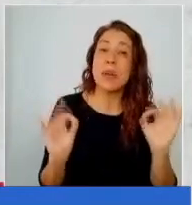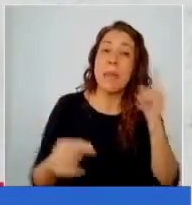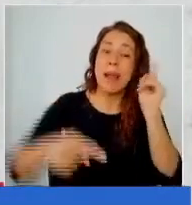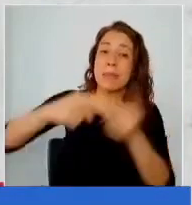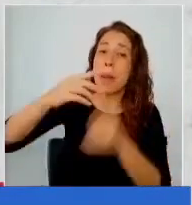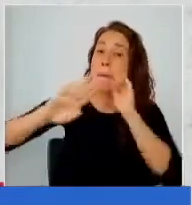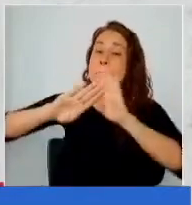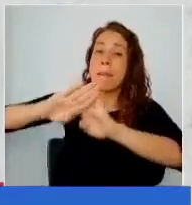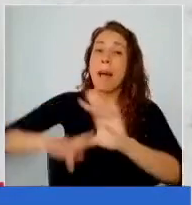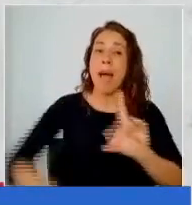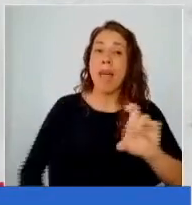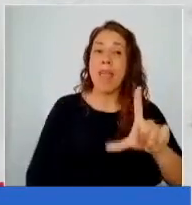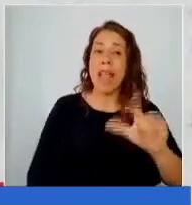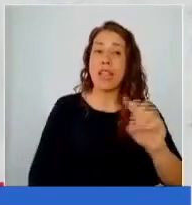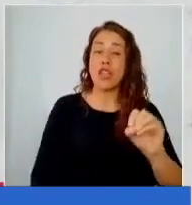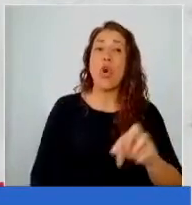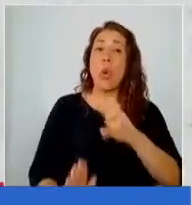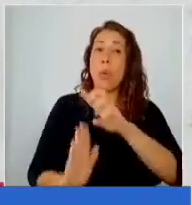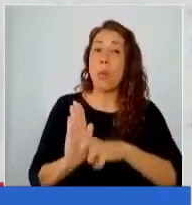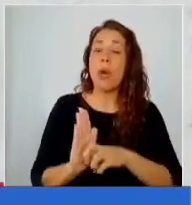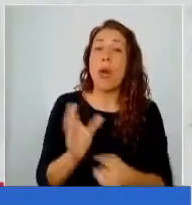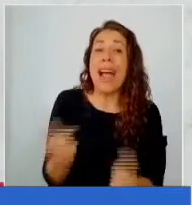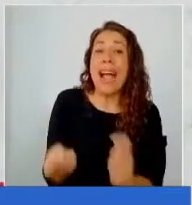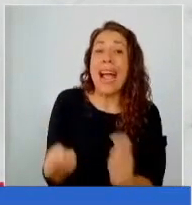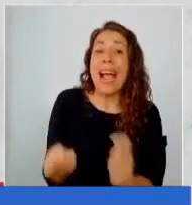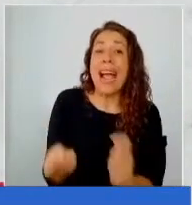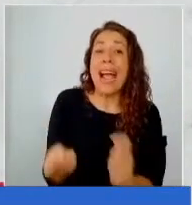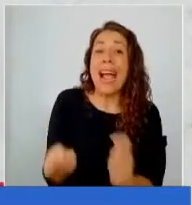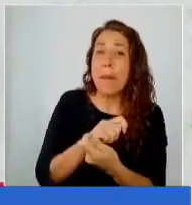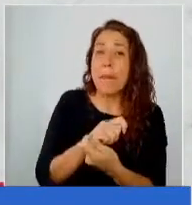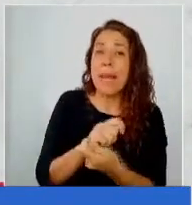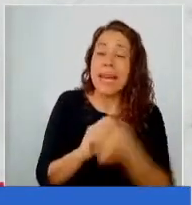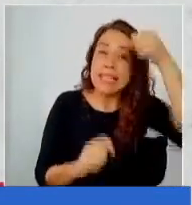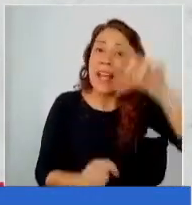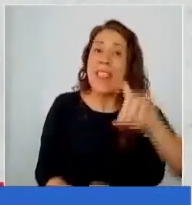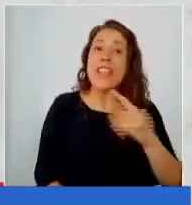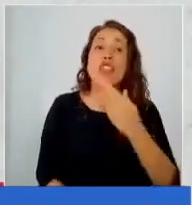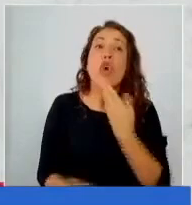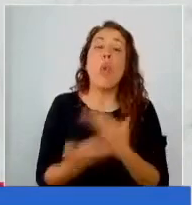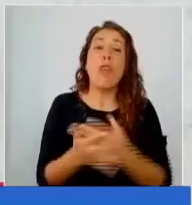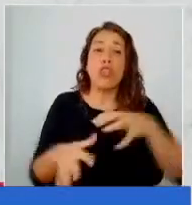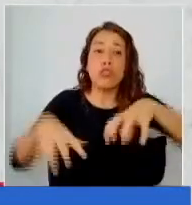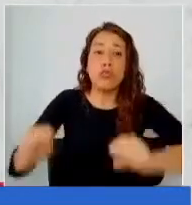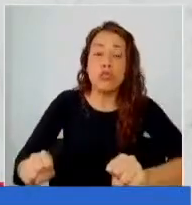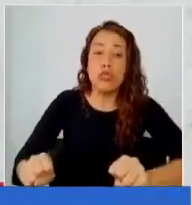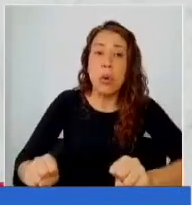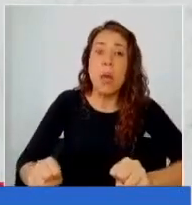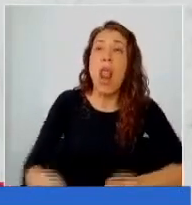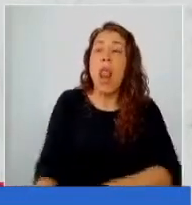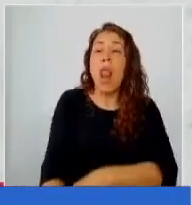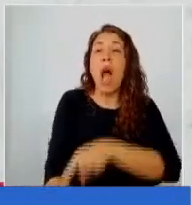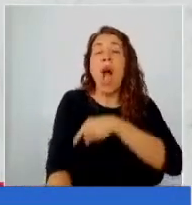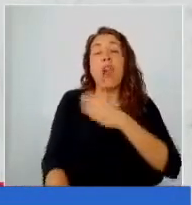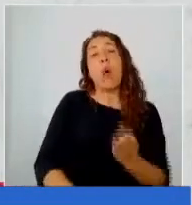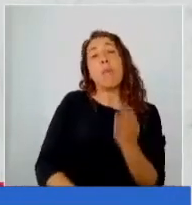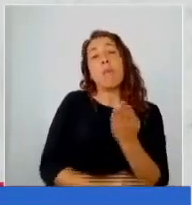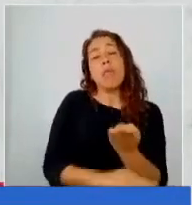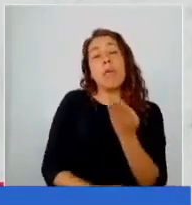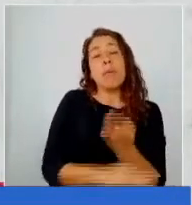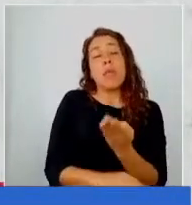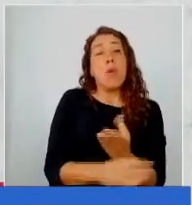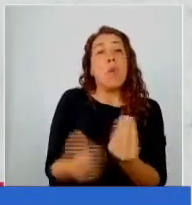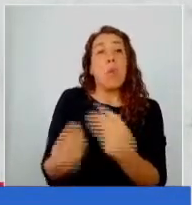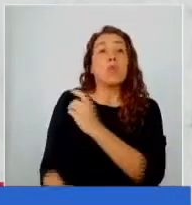el proyecto que modifica las sanciones del delito usurpación largamente solicitado por muchos parlamentarios